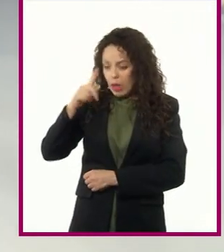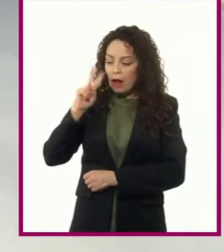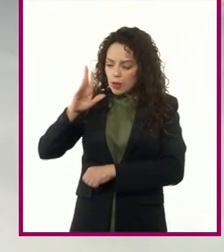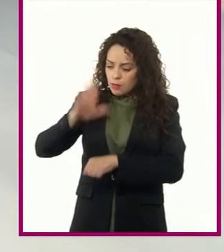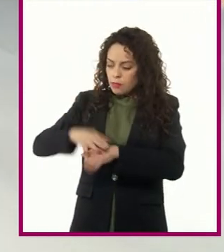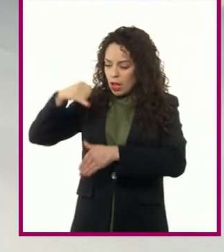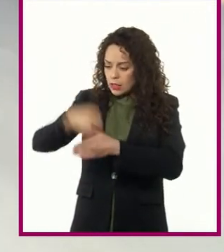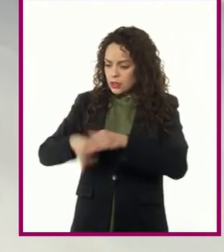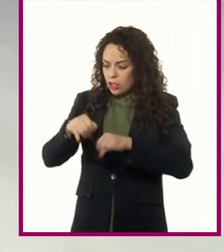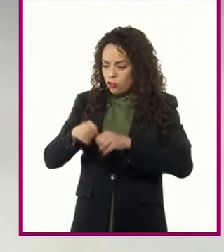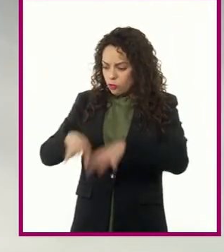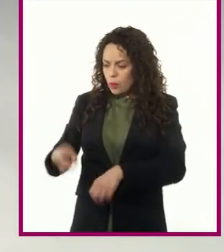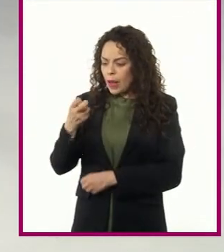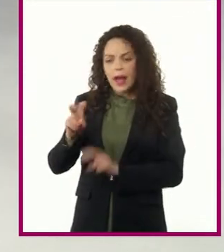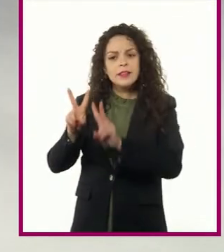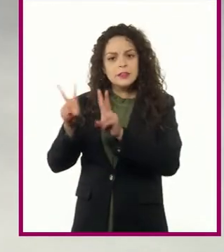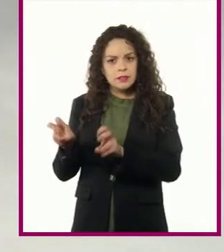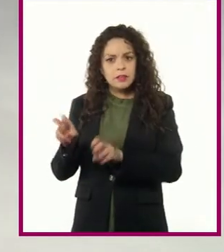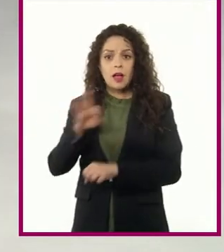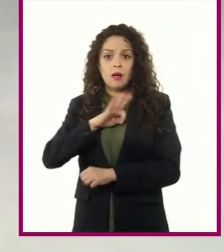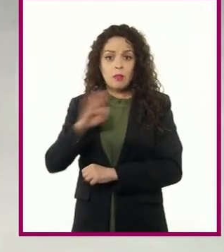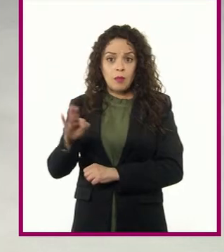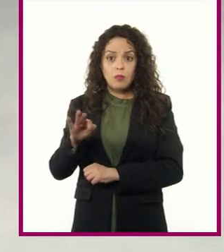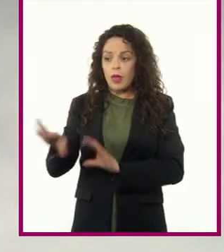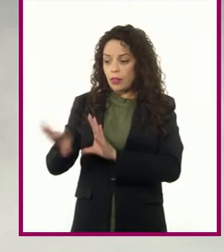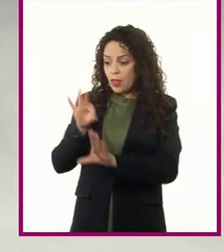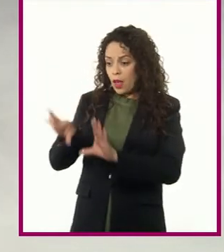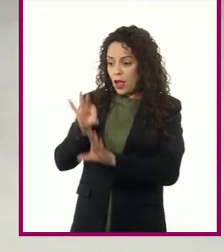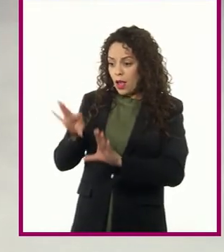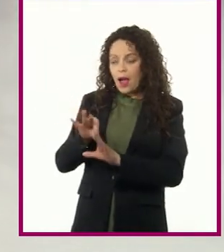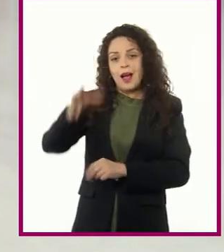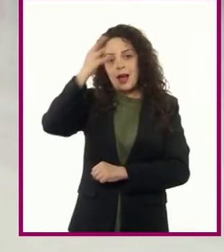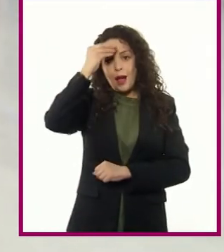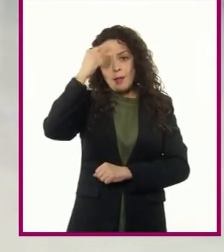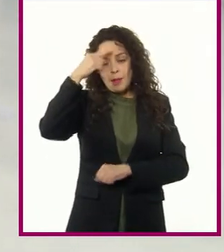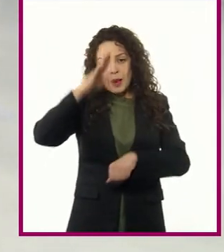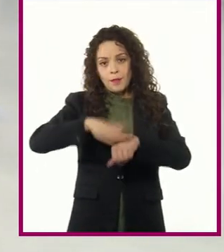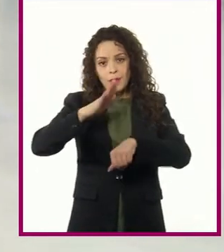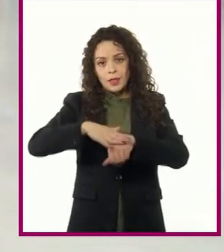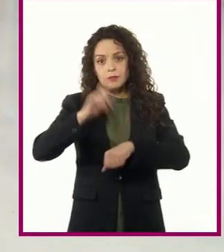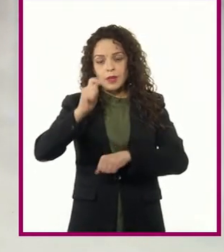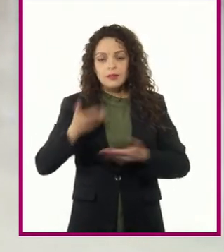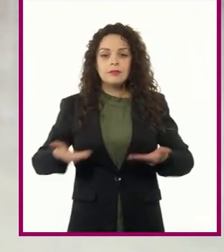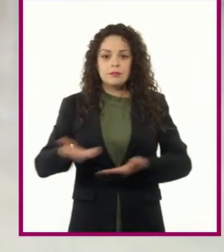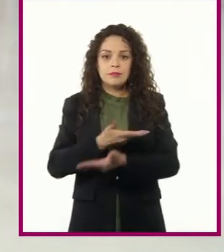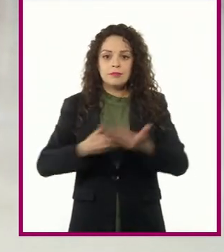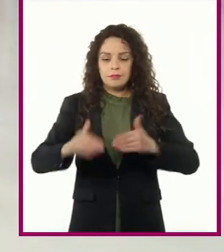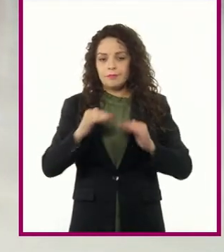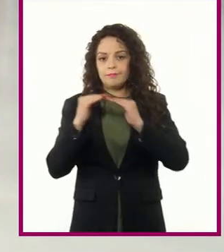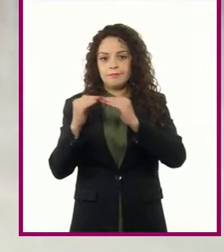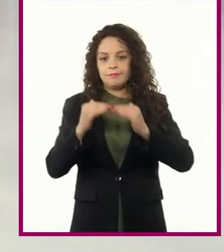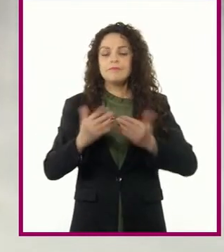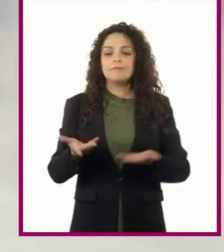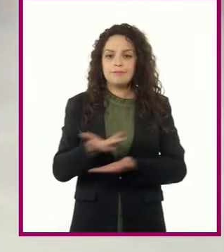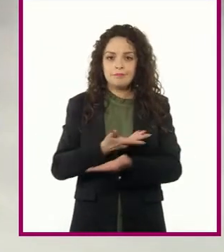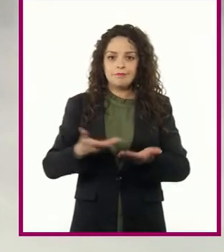así que es momento de un recuento. Hemos analizado lo que es la convivencia escolar y la convivencia